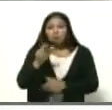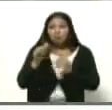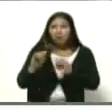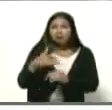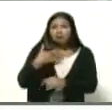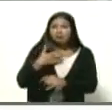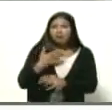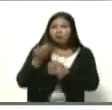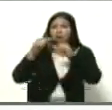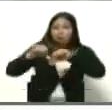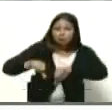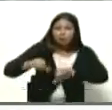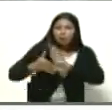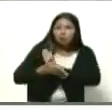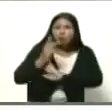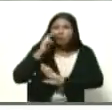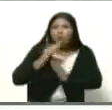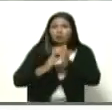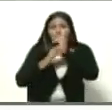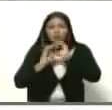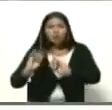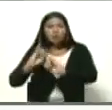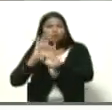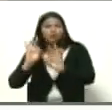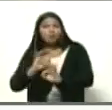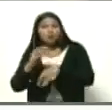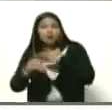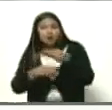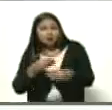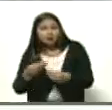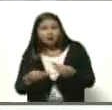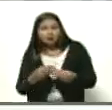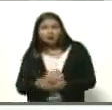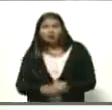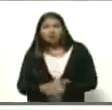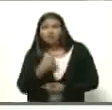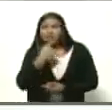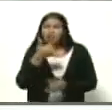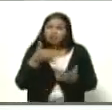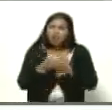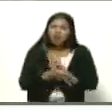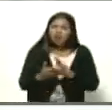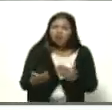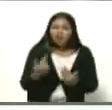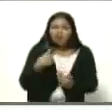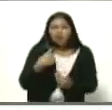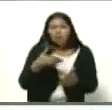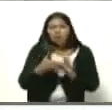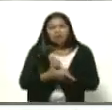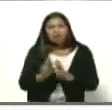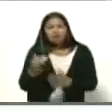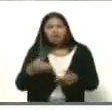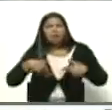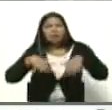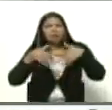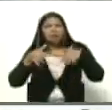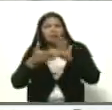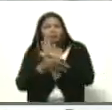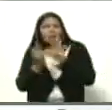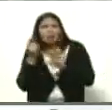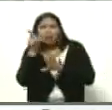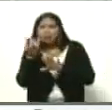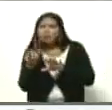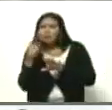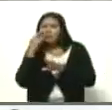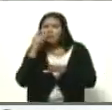sintieron defraudados con lo que su dirigencia misma hizo. Llegaron a decir, para esto no fue que yo marché, para que un